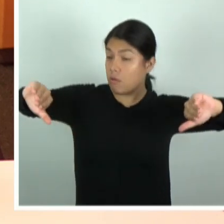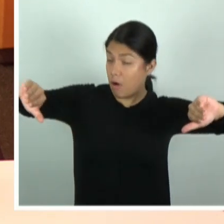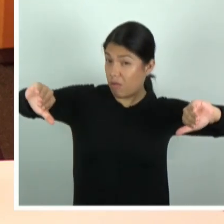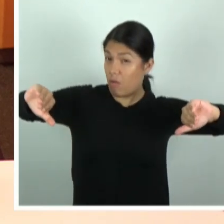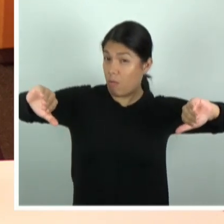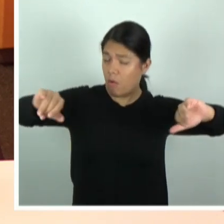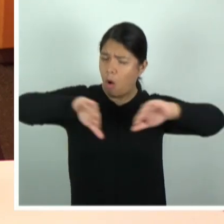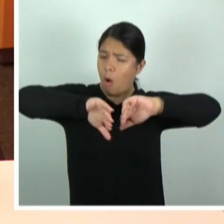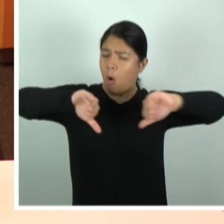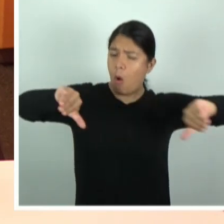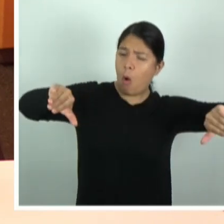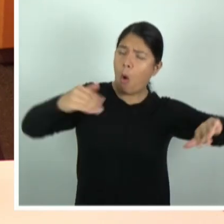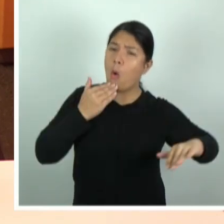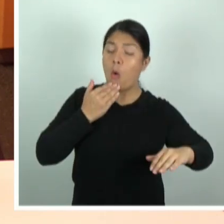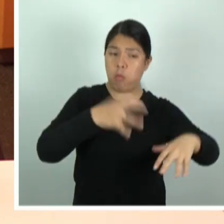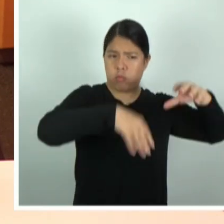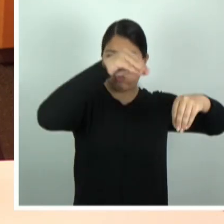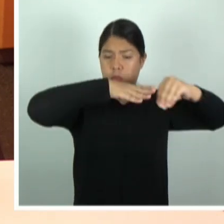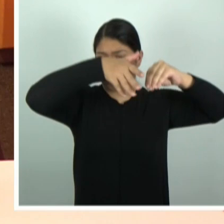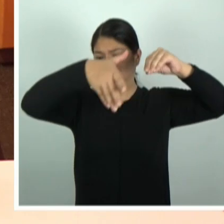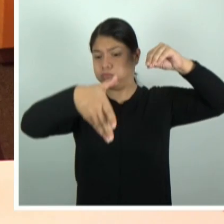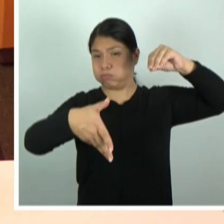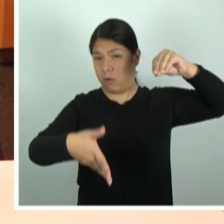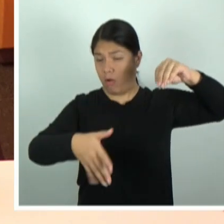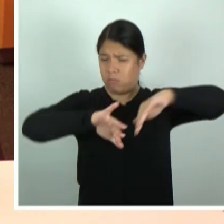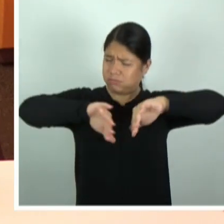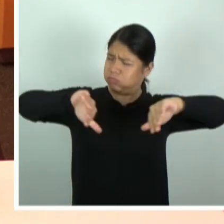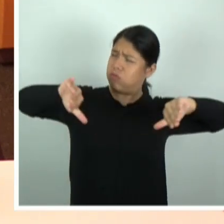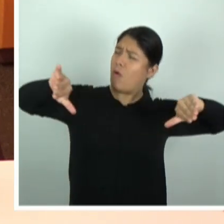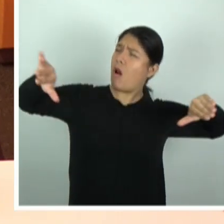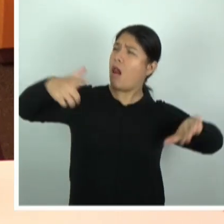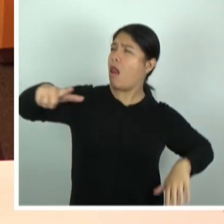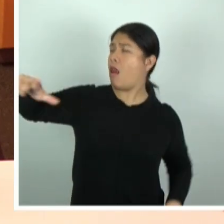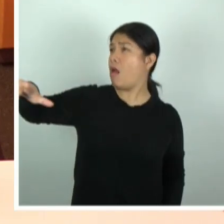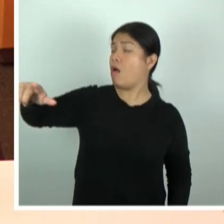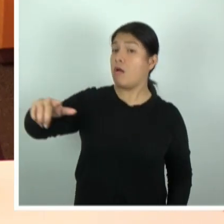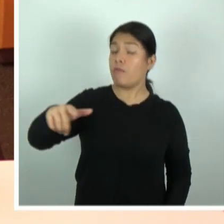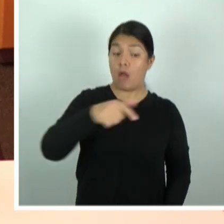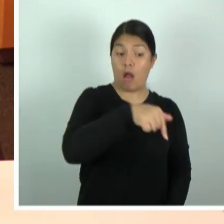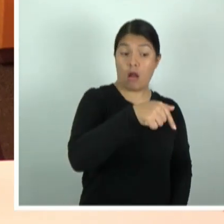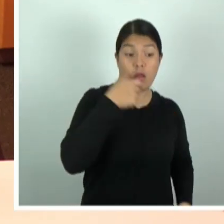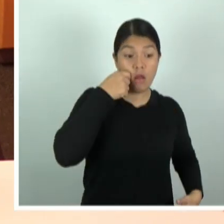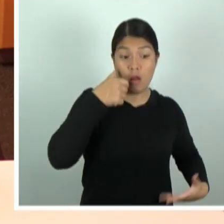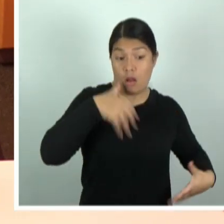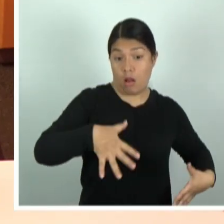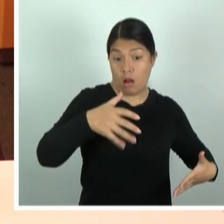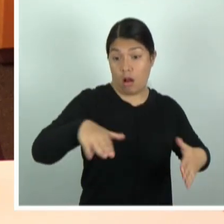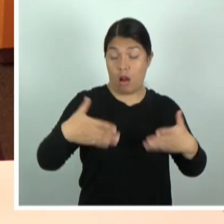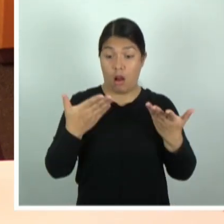una distancia, un abismo entre el Creador y la creación.